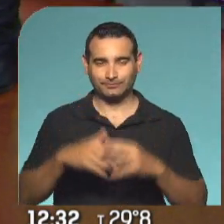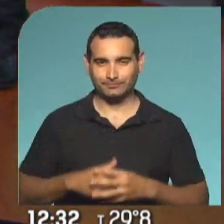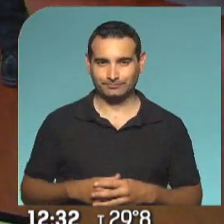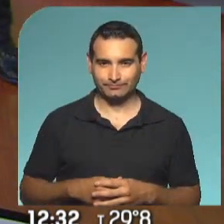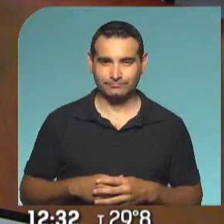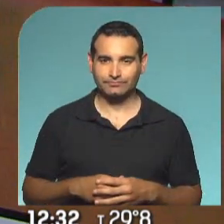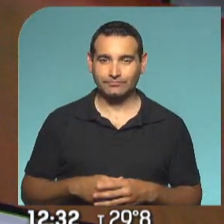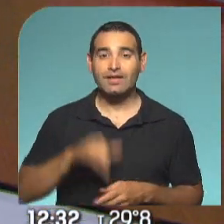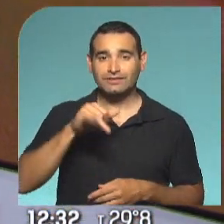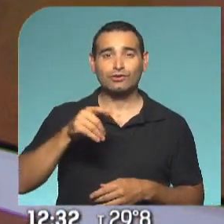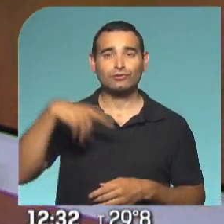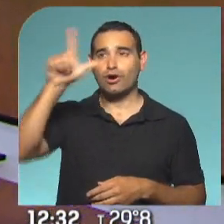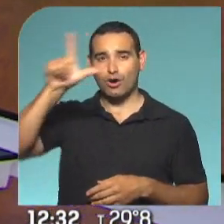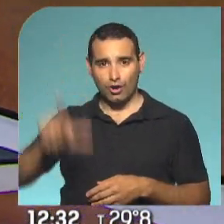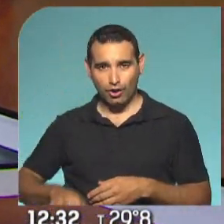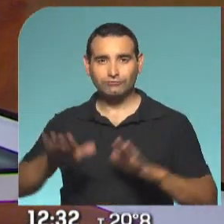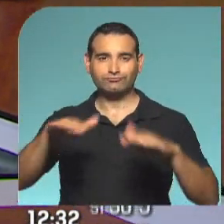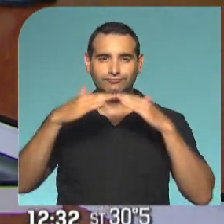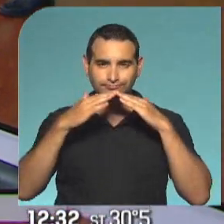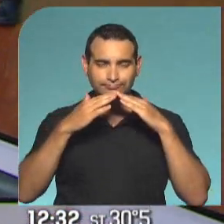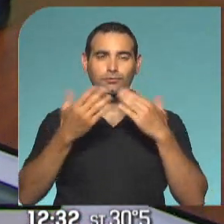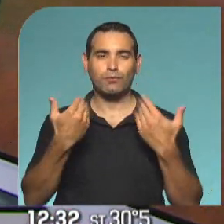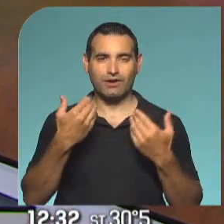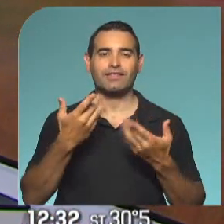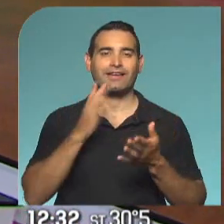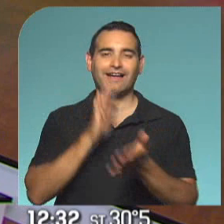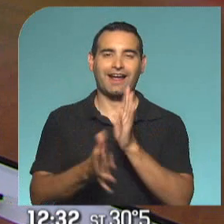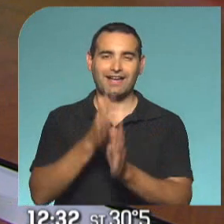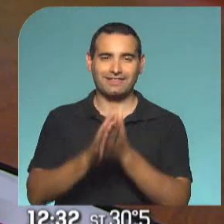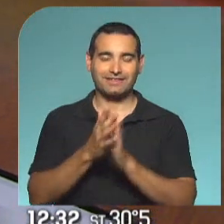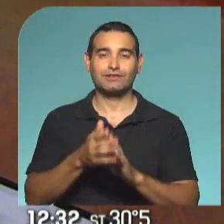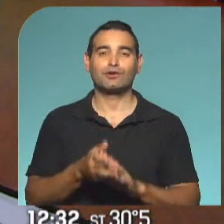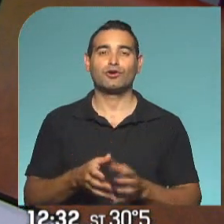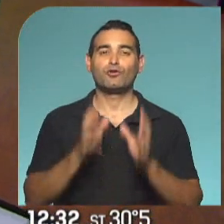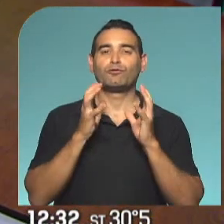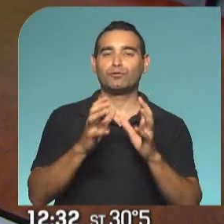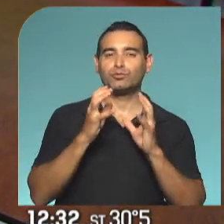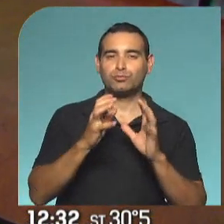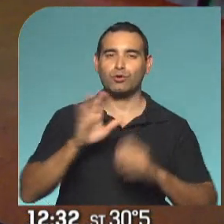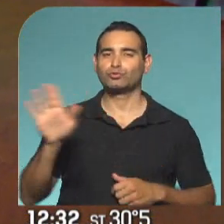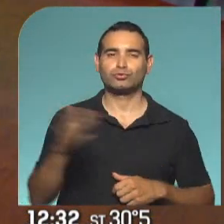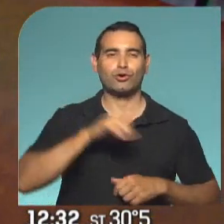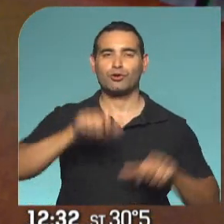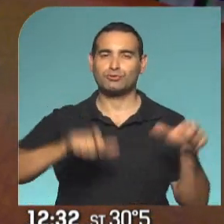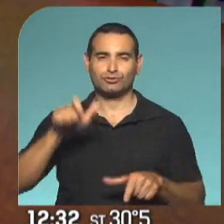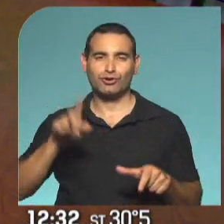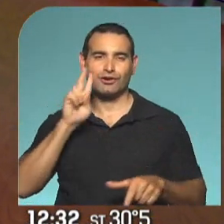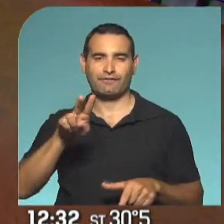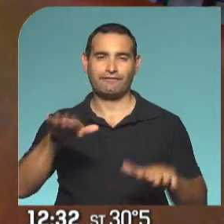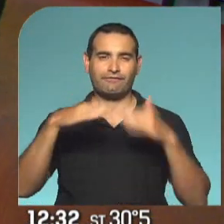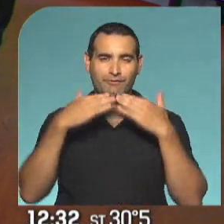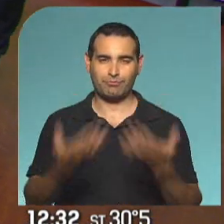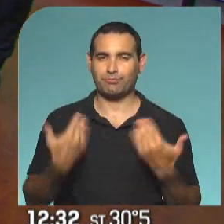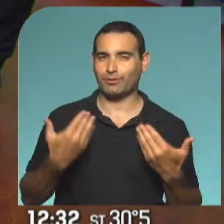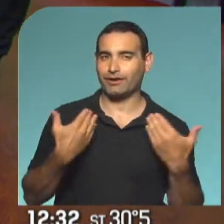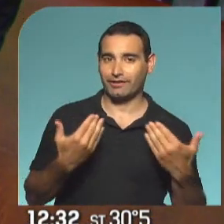se pueda ver en todo el país, libre y gratuito. Fútbol ATP, apto para todo público, es lo que se va